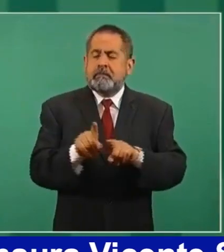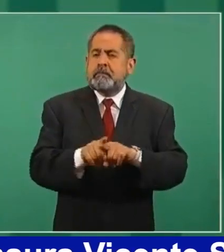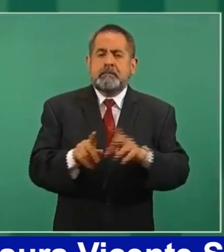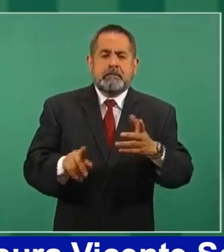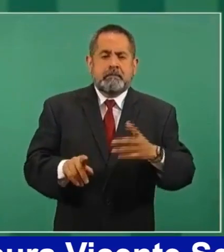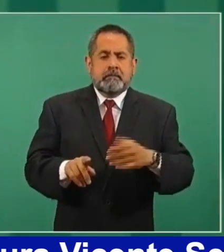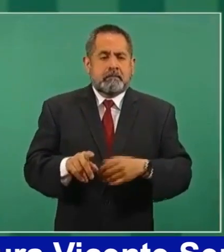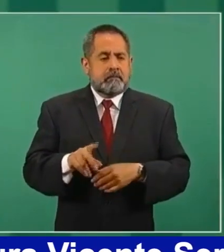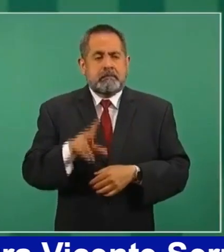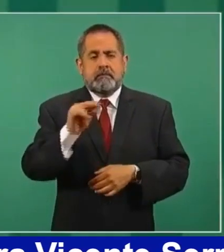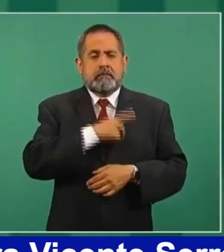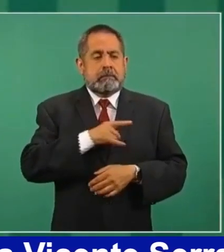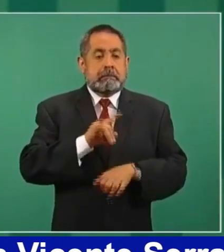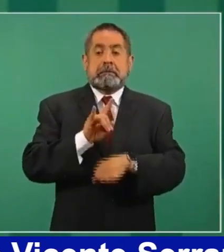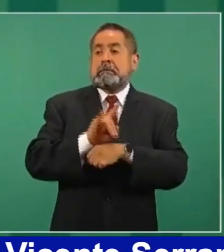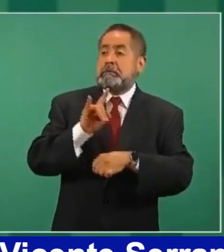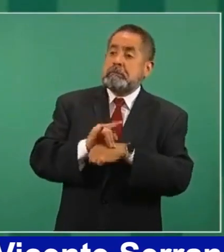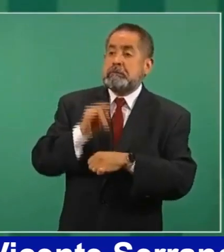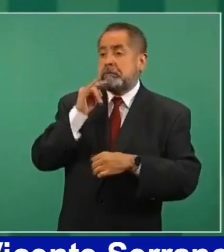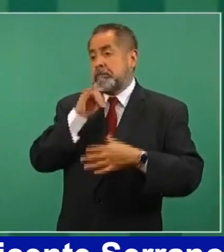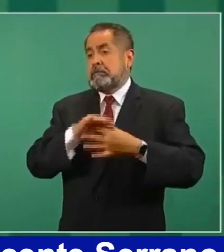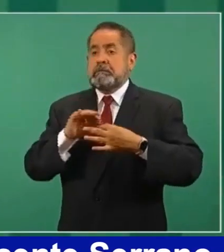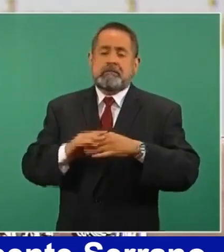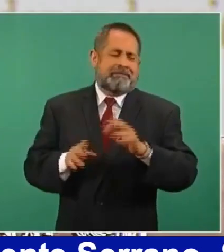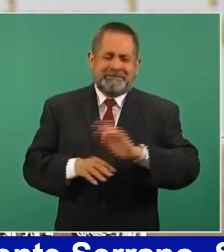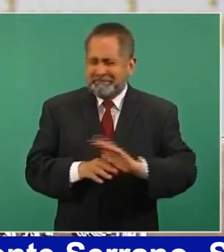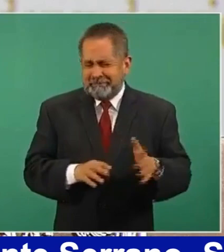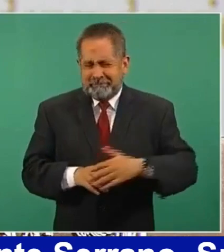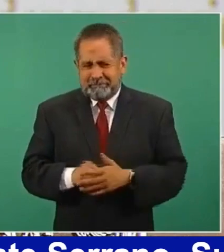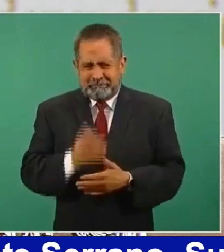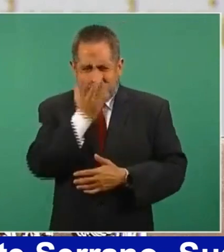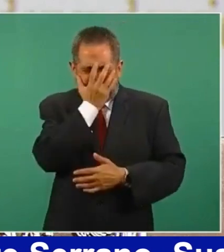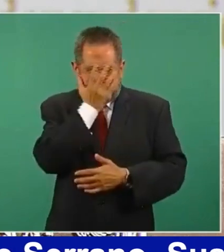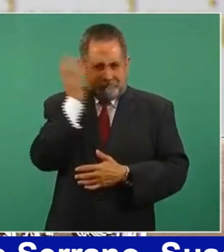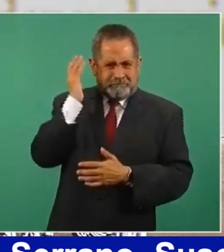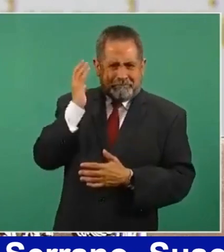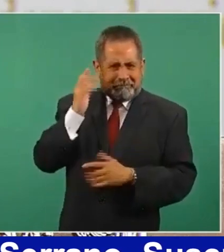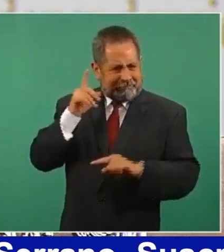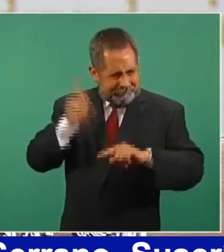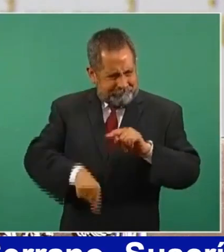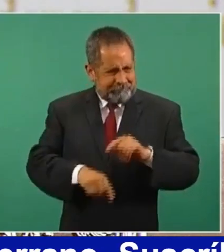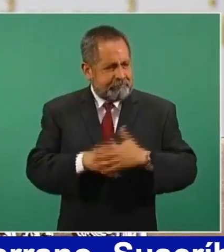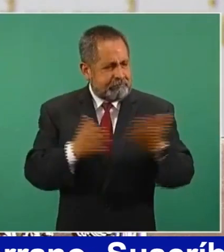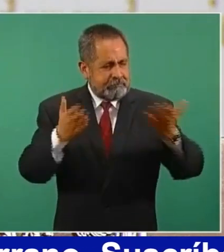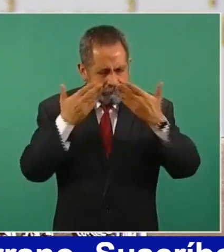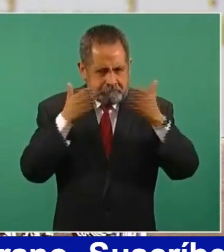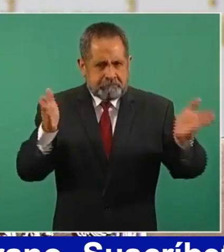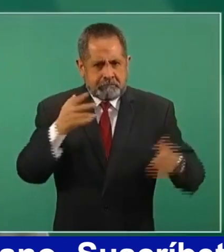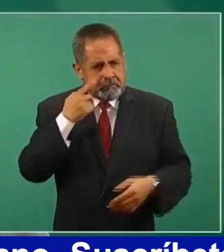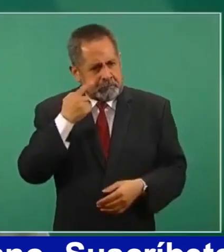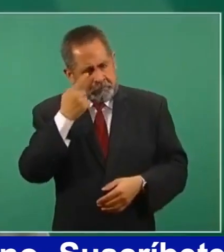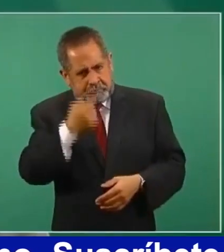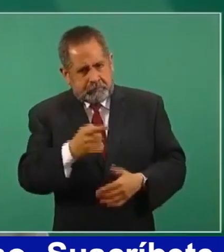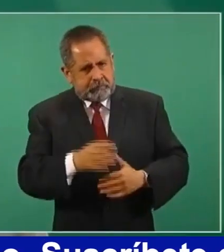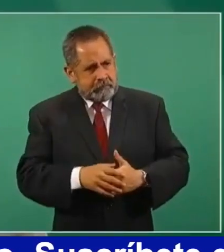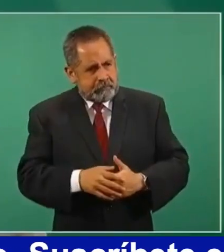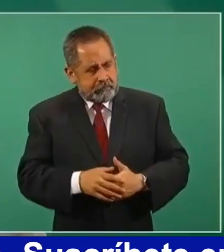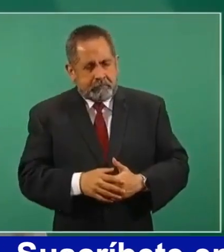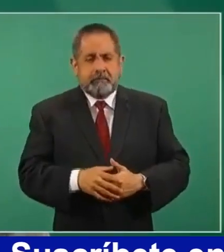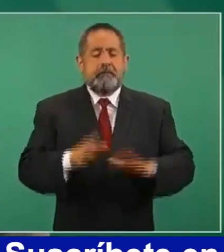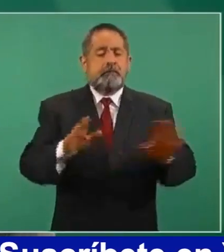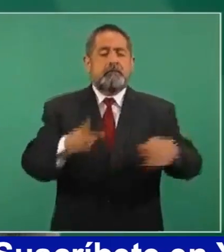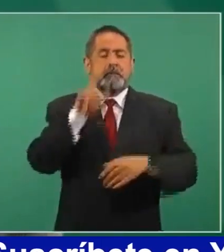que no simulen fuera máscaras, Pues muy bien,